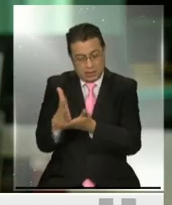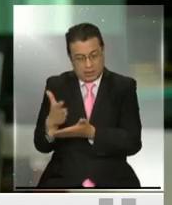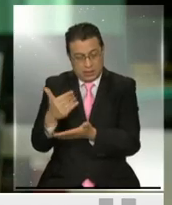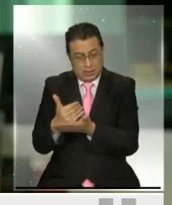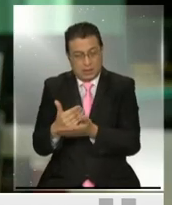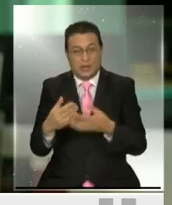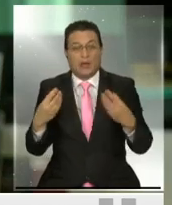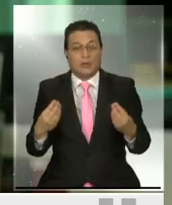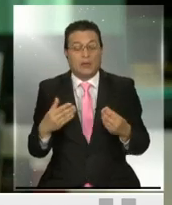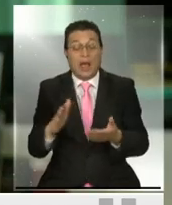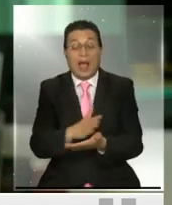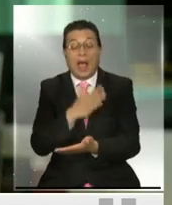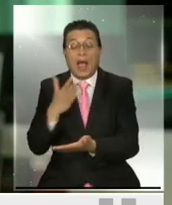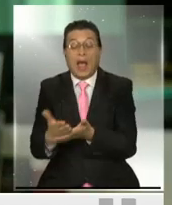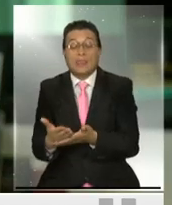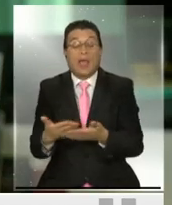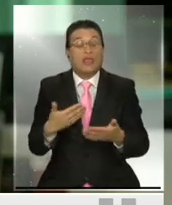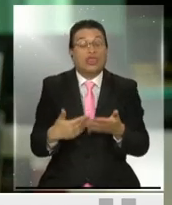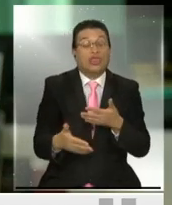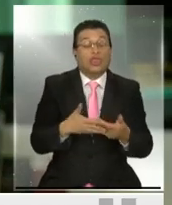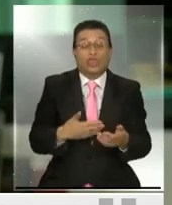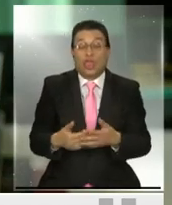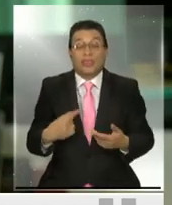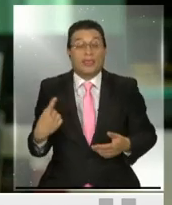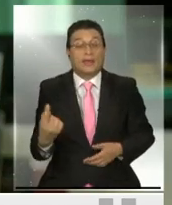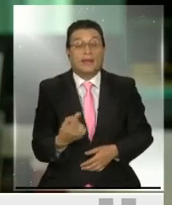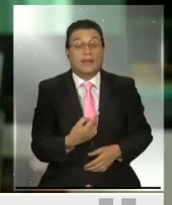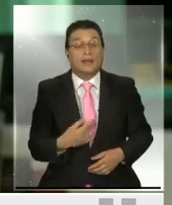hasta dónde vamos a